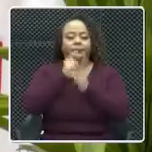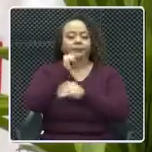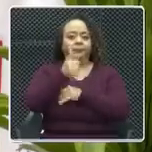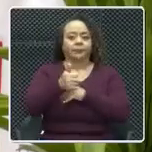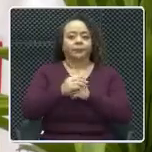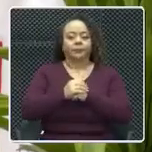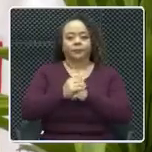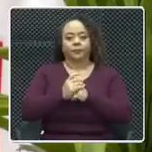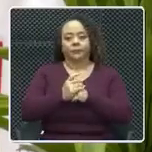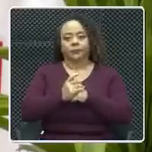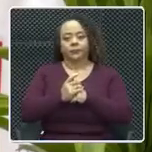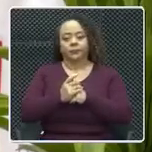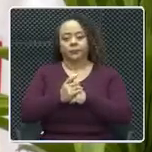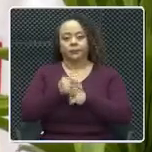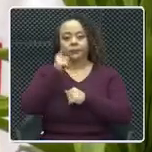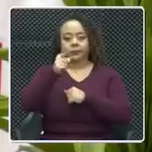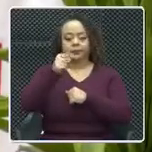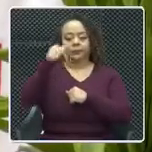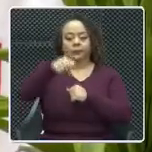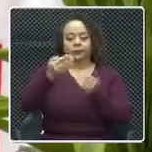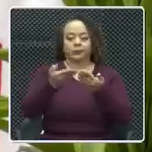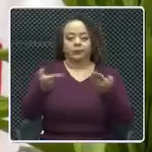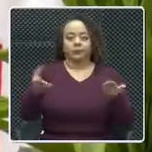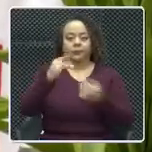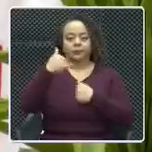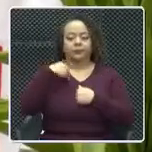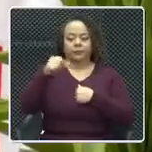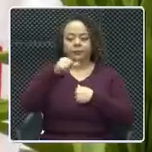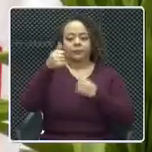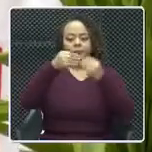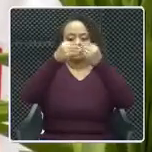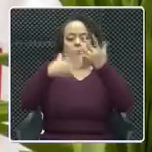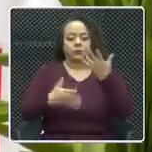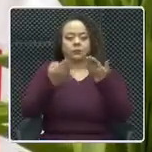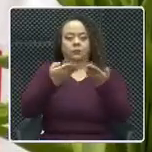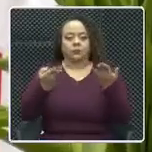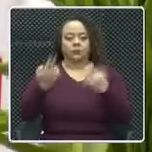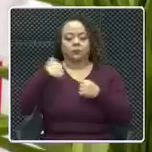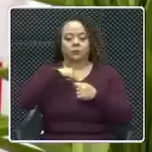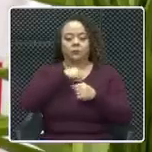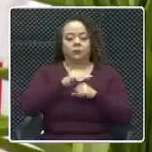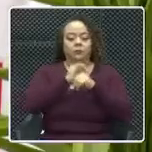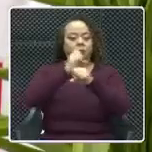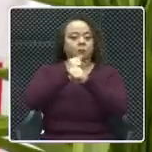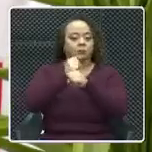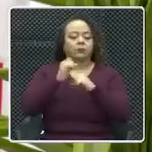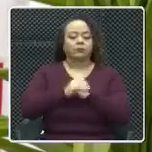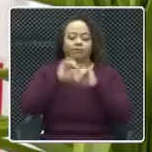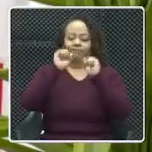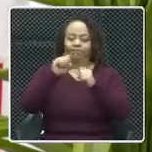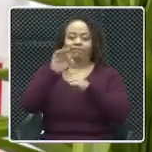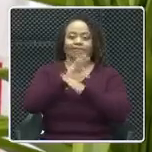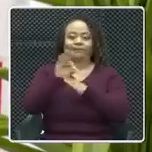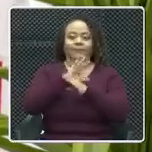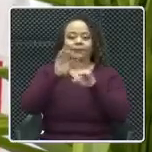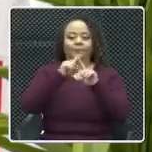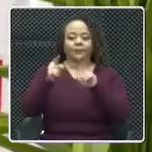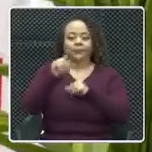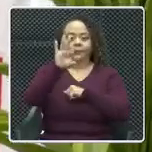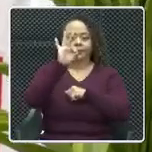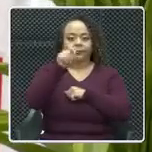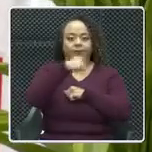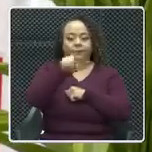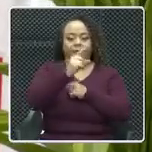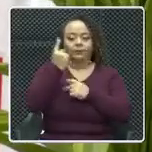de mañana. Ahí va a estar este material y hay otro montón de materiales que estamos completamente seguros que le pueden servir. Pero más bien le invitamos